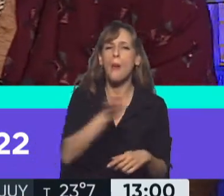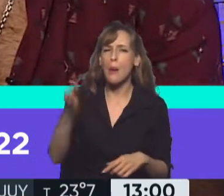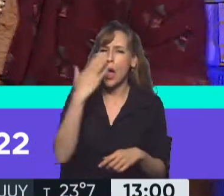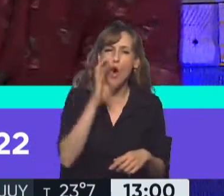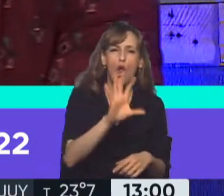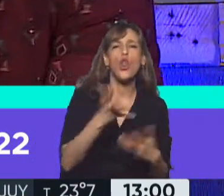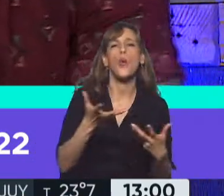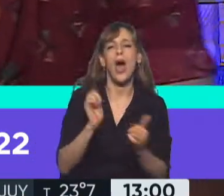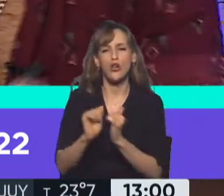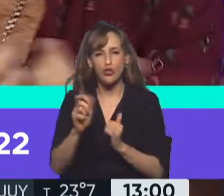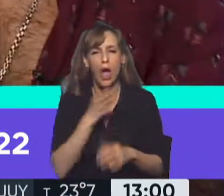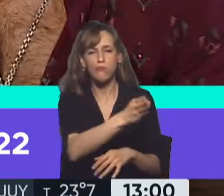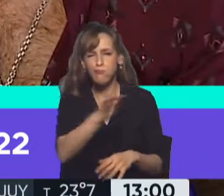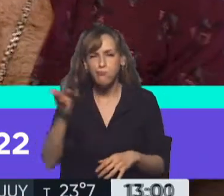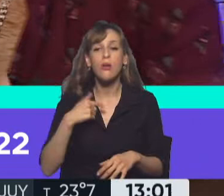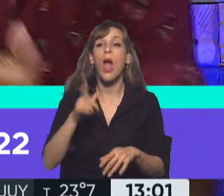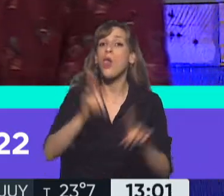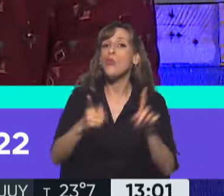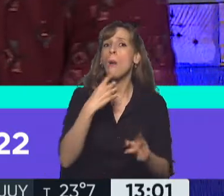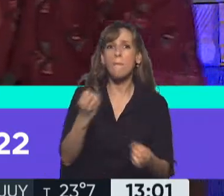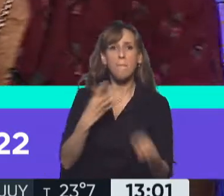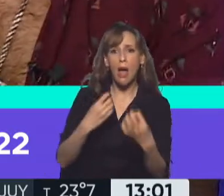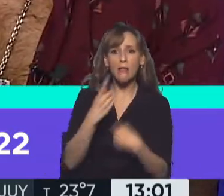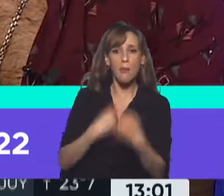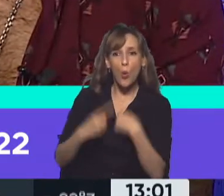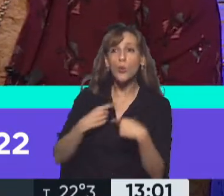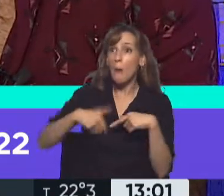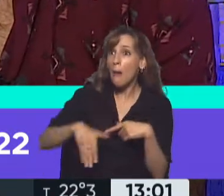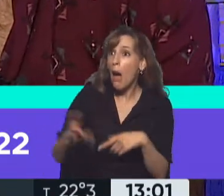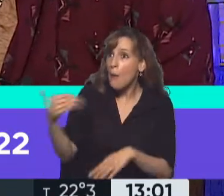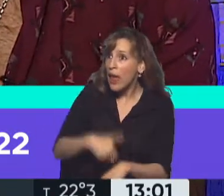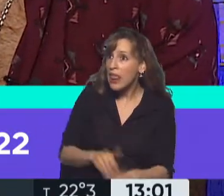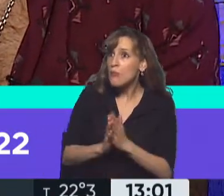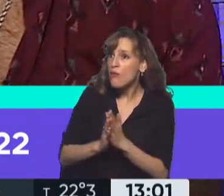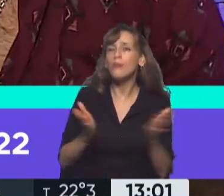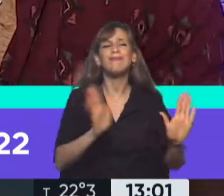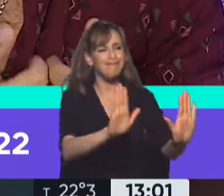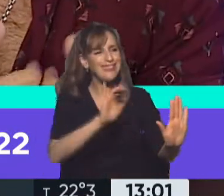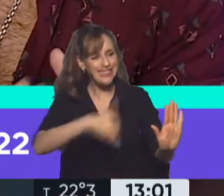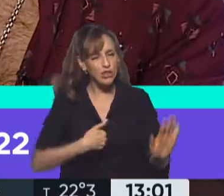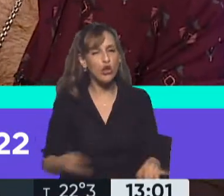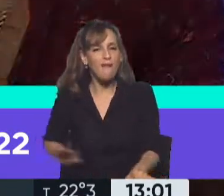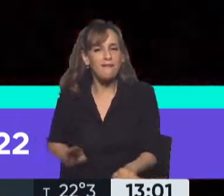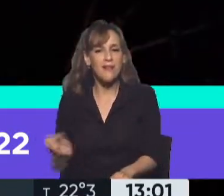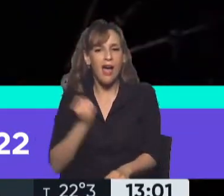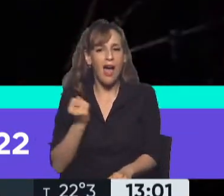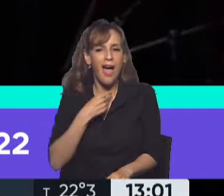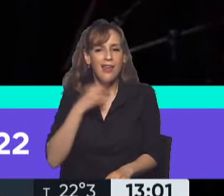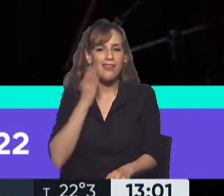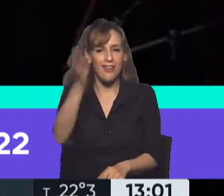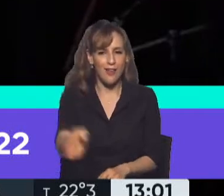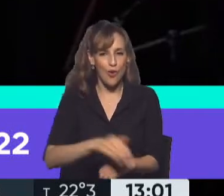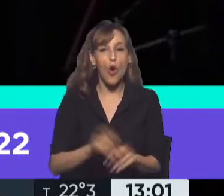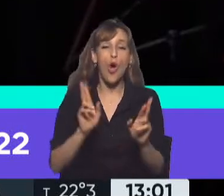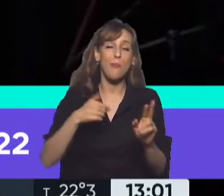escribía diciendo, bueno, ¿y vas a venir a tal ciudad, vas a venir a tal país? Ese es el deseo. Mis giras siempre son largas y